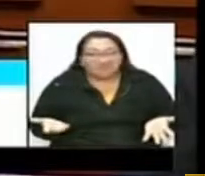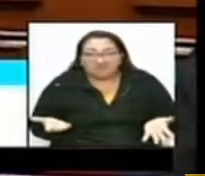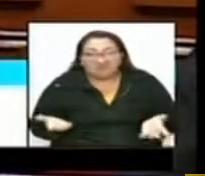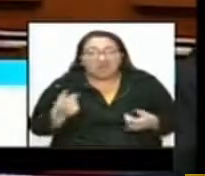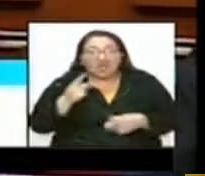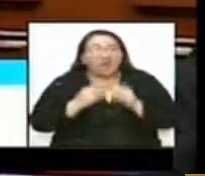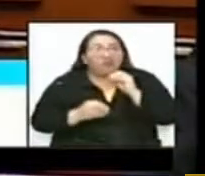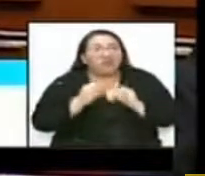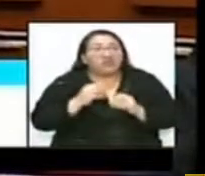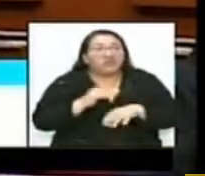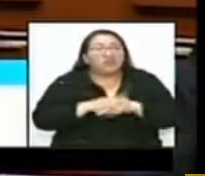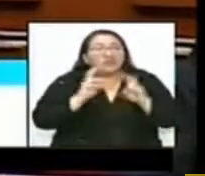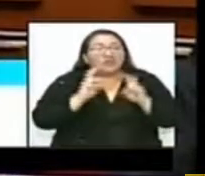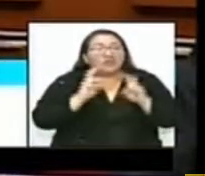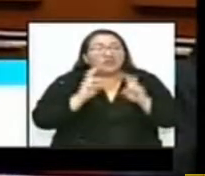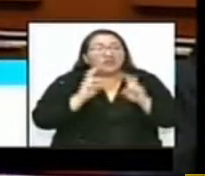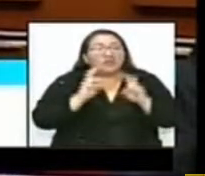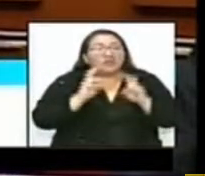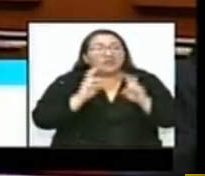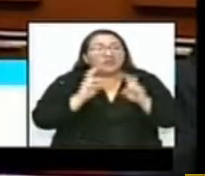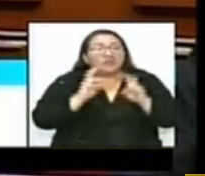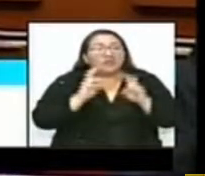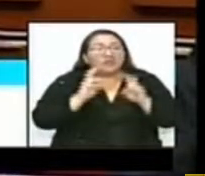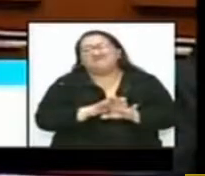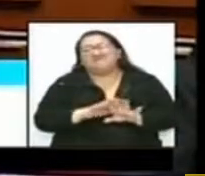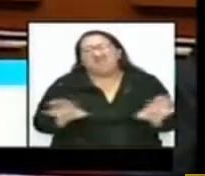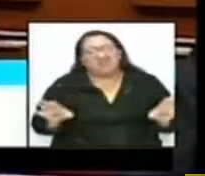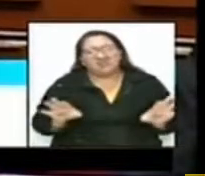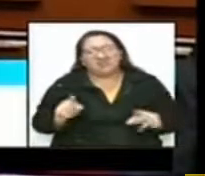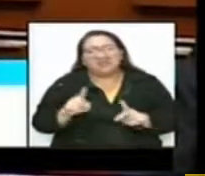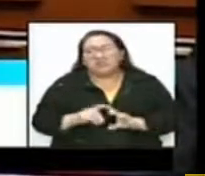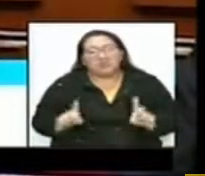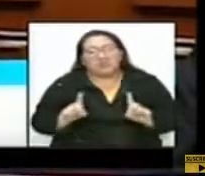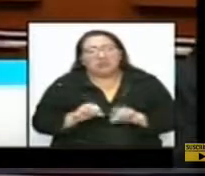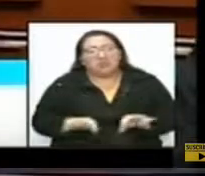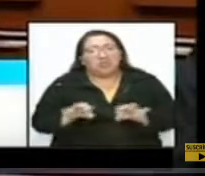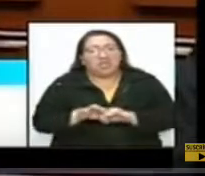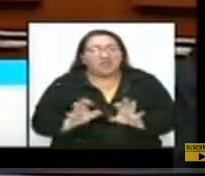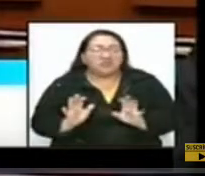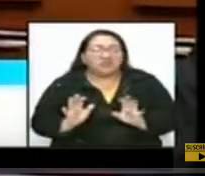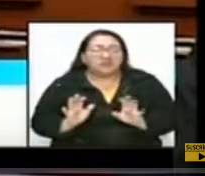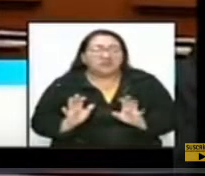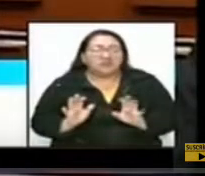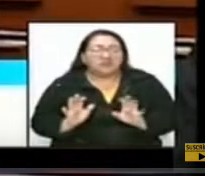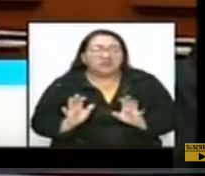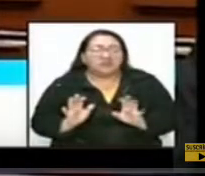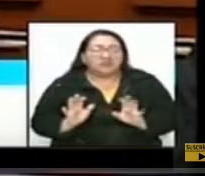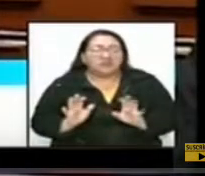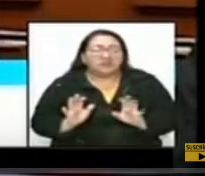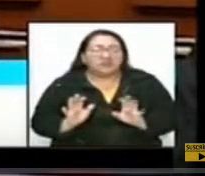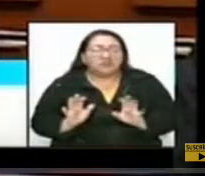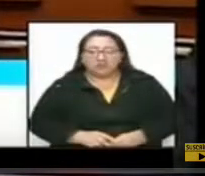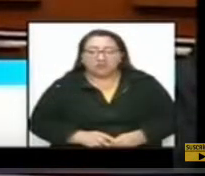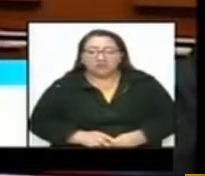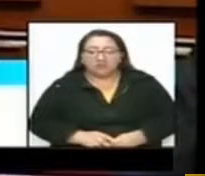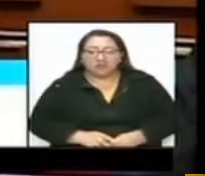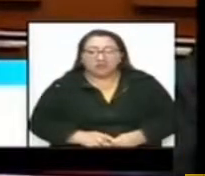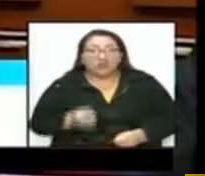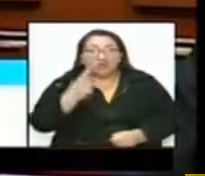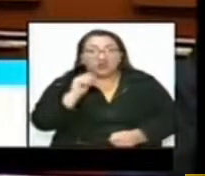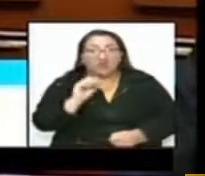la reforma de sistema educativo no es a esas reformas no son importantes cuando el señor del